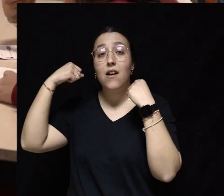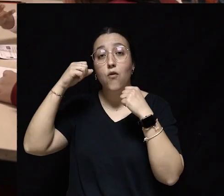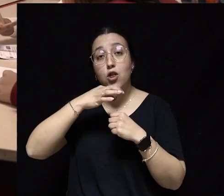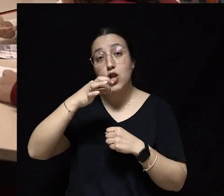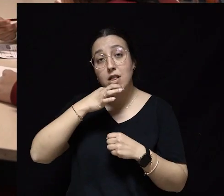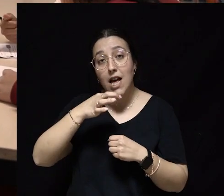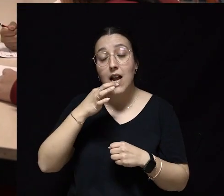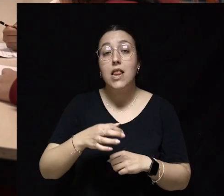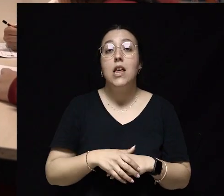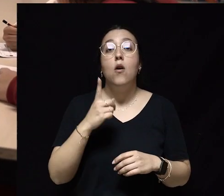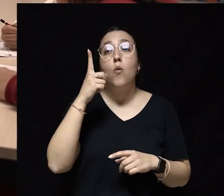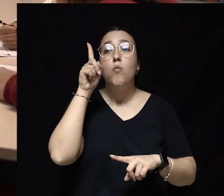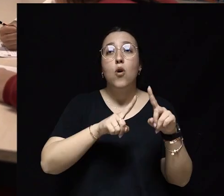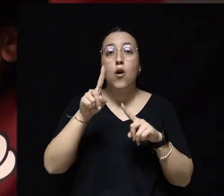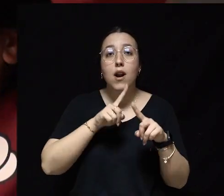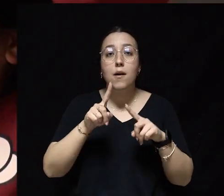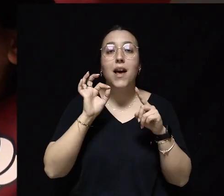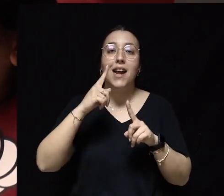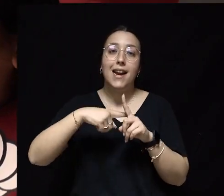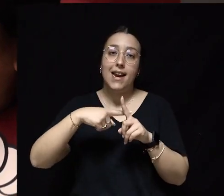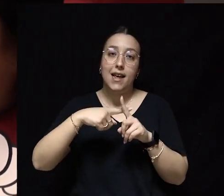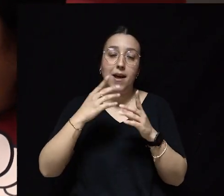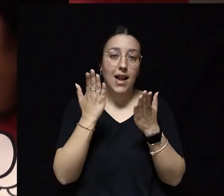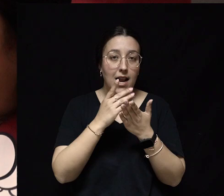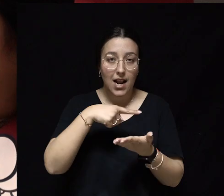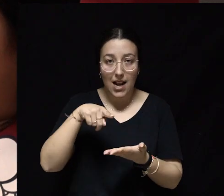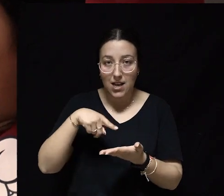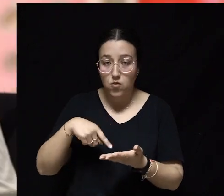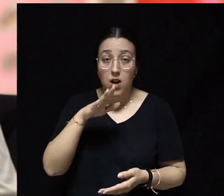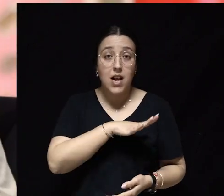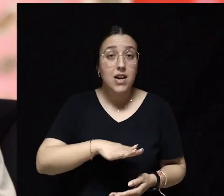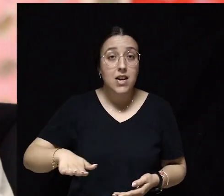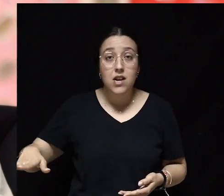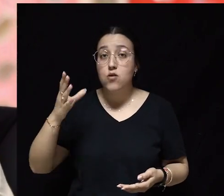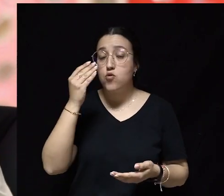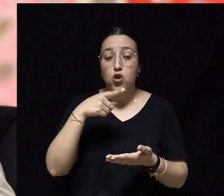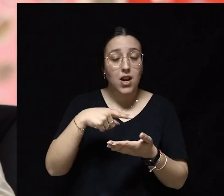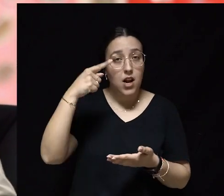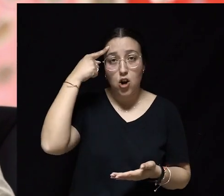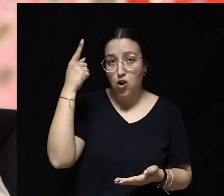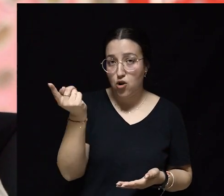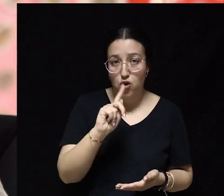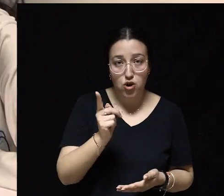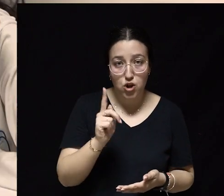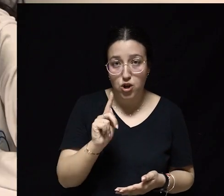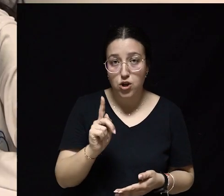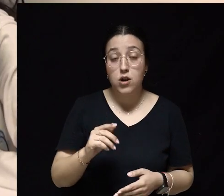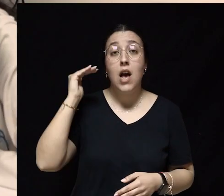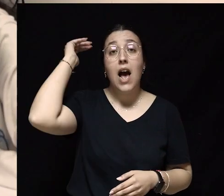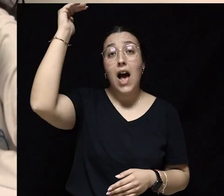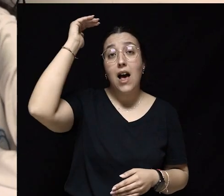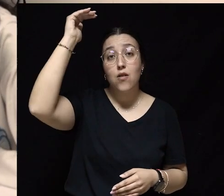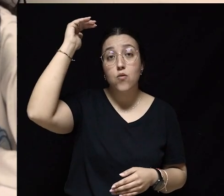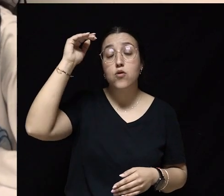desde el centro escolar como desde las clases de refuerzo, uno de los problemas fundamentales atañe a los niveles de lectura. Los